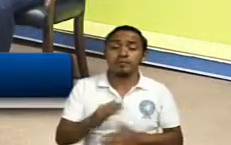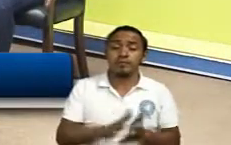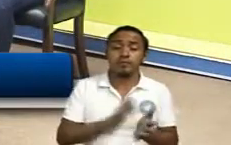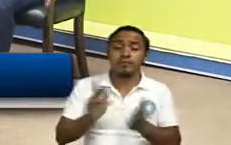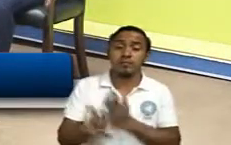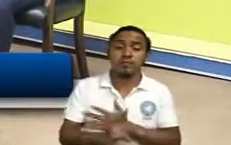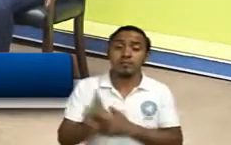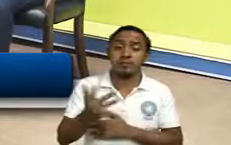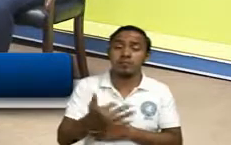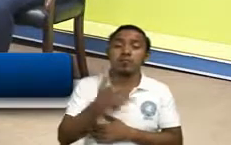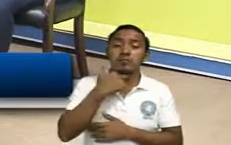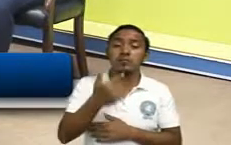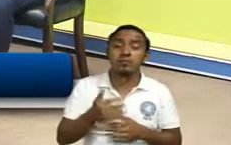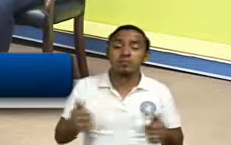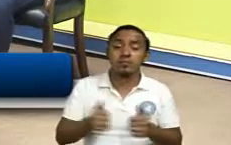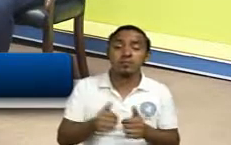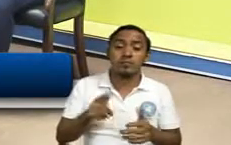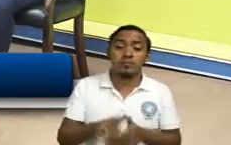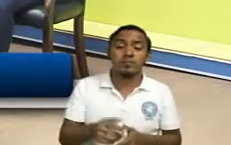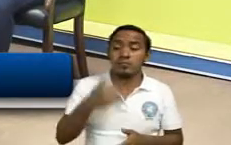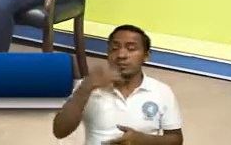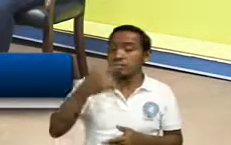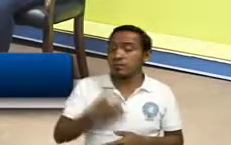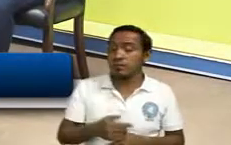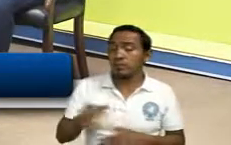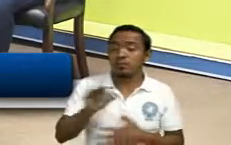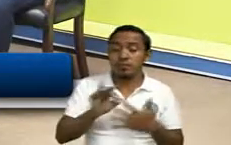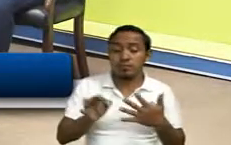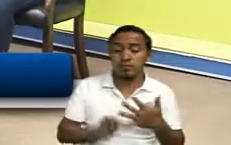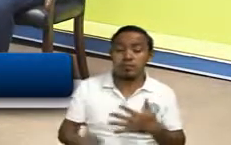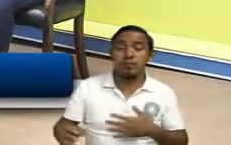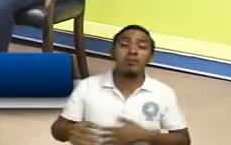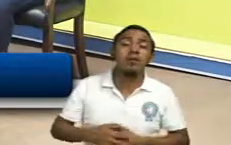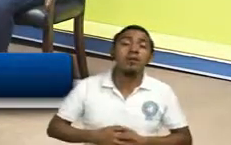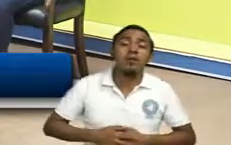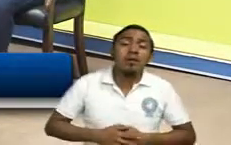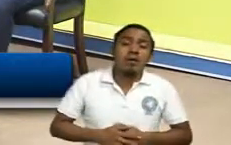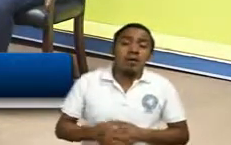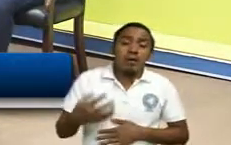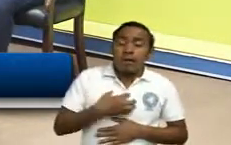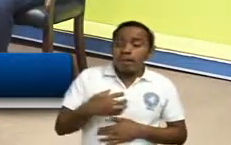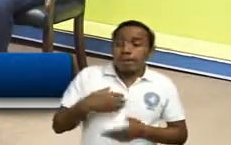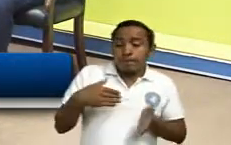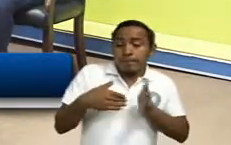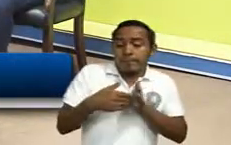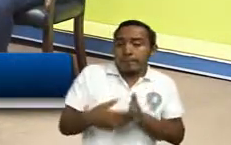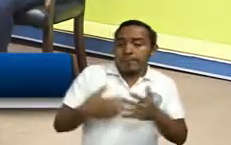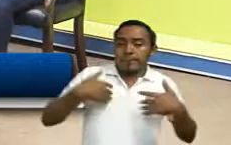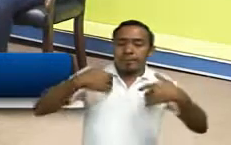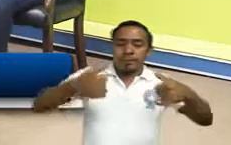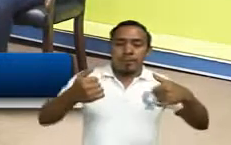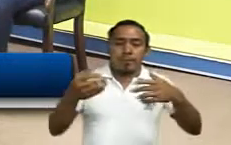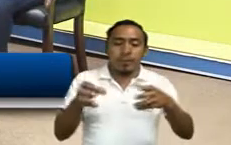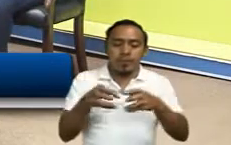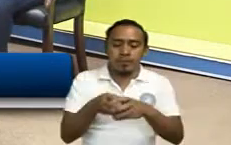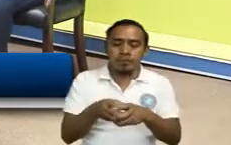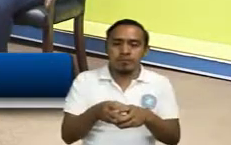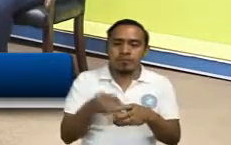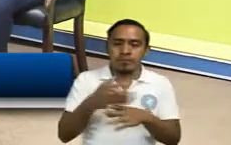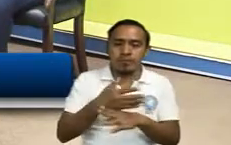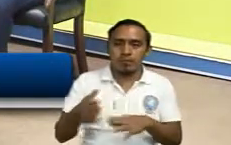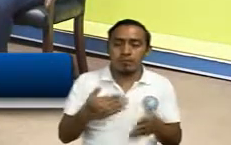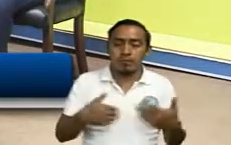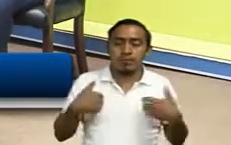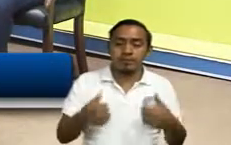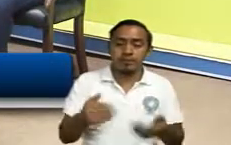Voz establece en su funcionamiento que, dado a nuestro modelo de salud familiar y comunitario, ¿verdad?, en los puestos